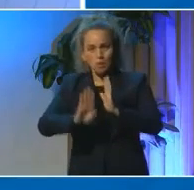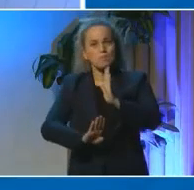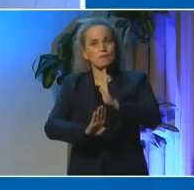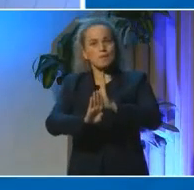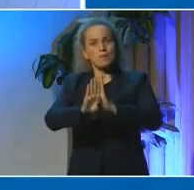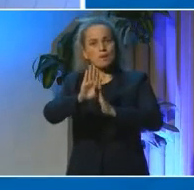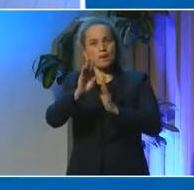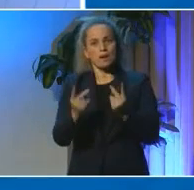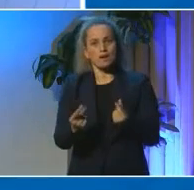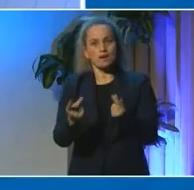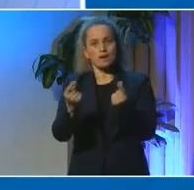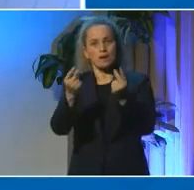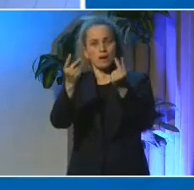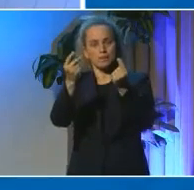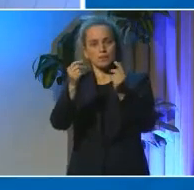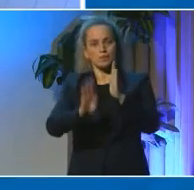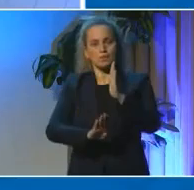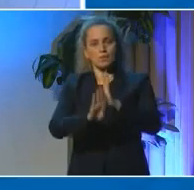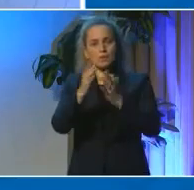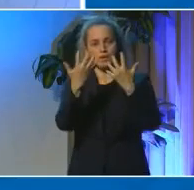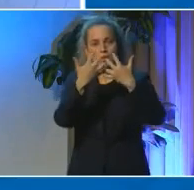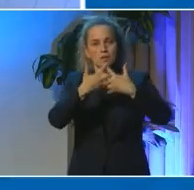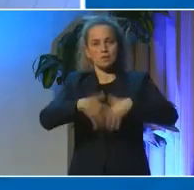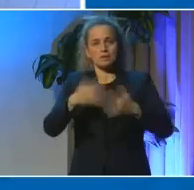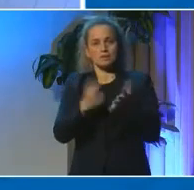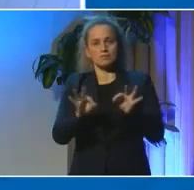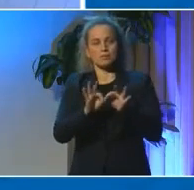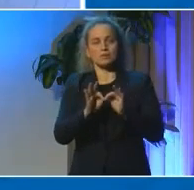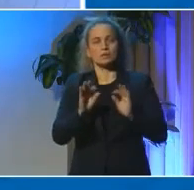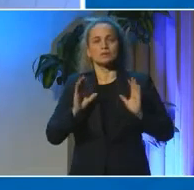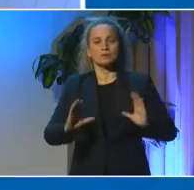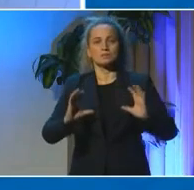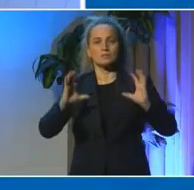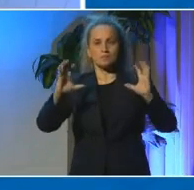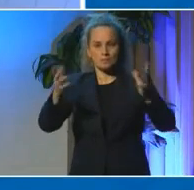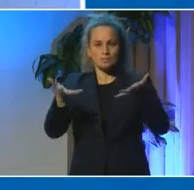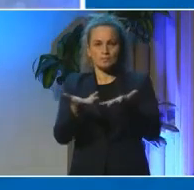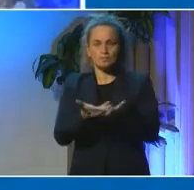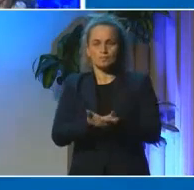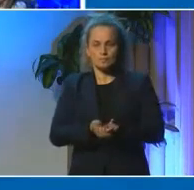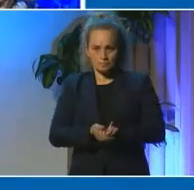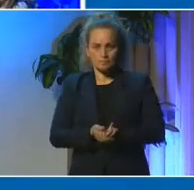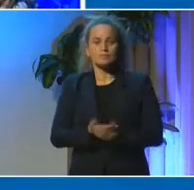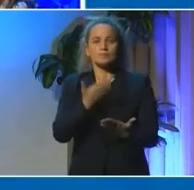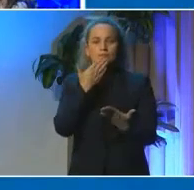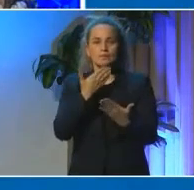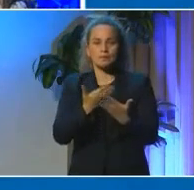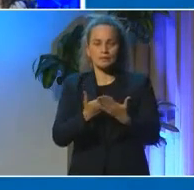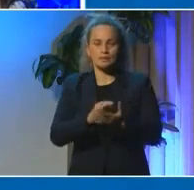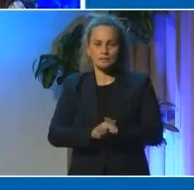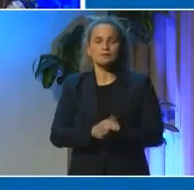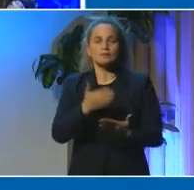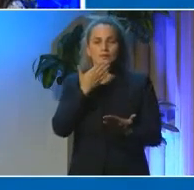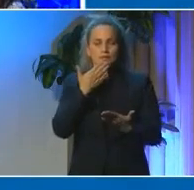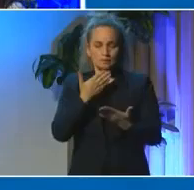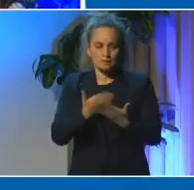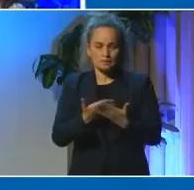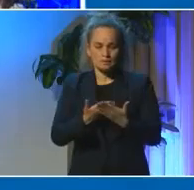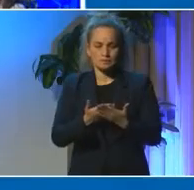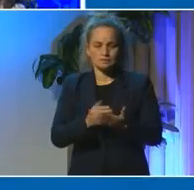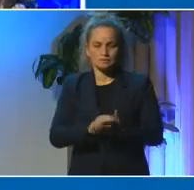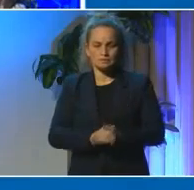más rápido como empresa y hacer que esto se magnifique Perfecto Bueno nuevamente Mil gracias Mil gracias a todas las